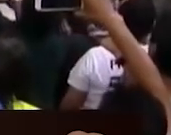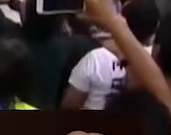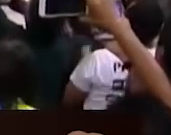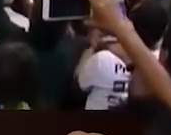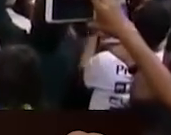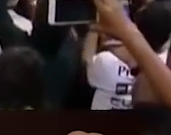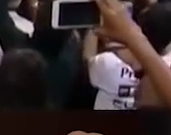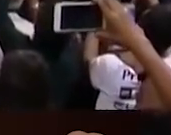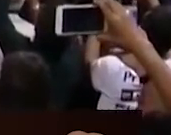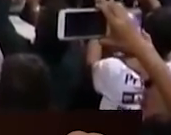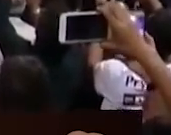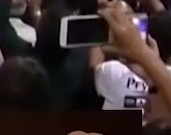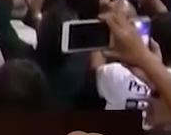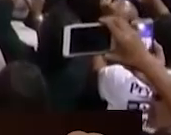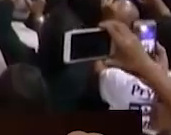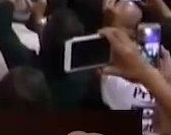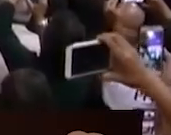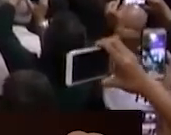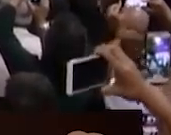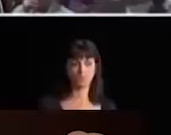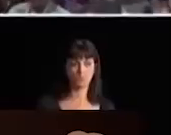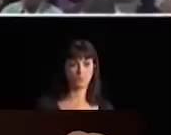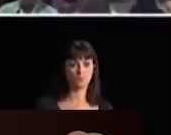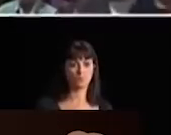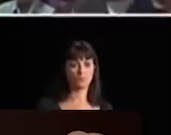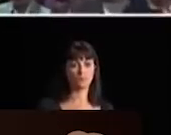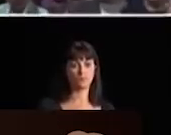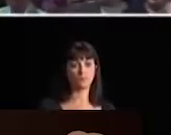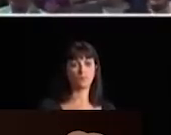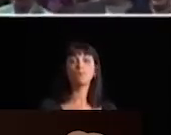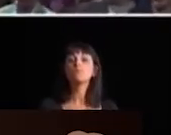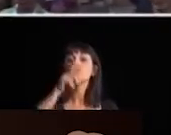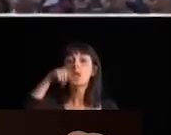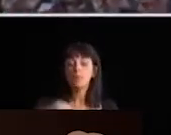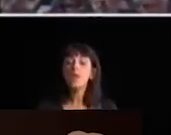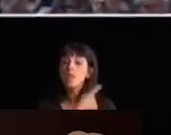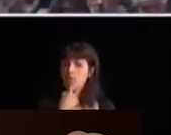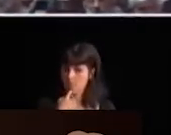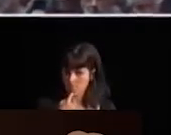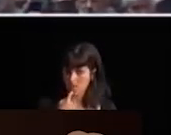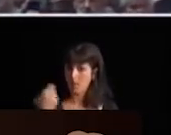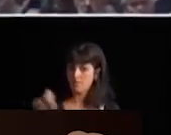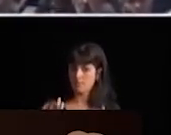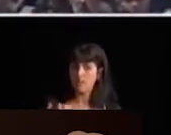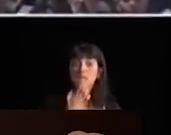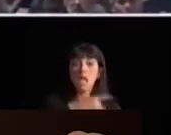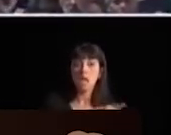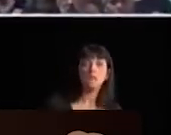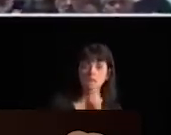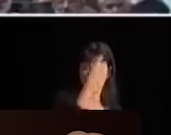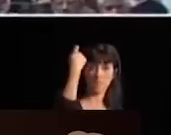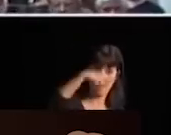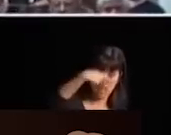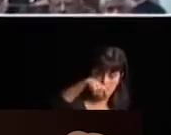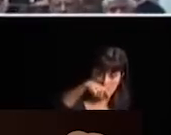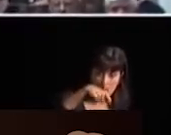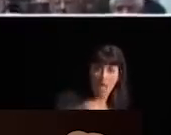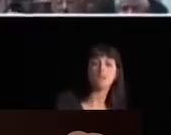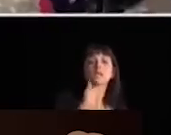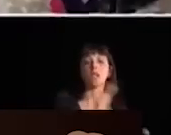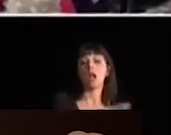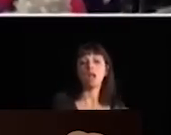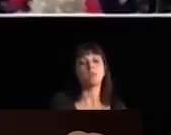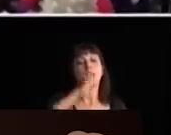Víctor Río, luego aparecieron Pablo Iglesias, Carolina Bescanza, Íñigo Errejón, Juan Carlos